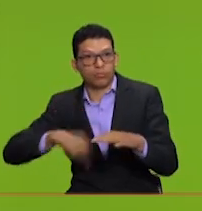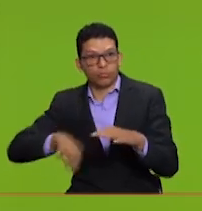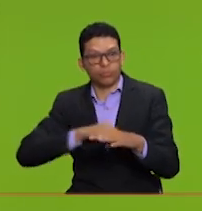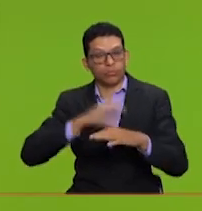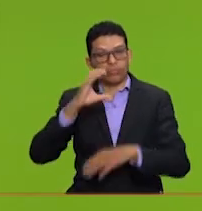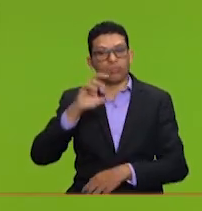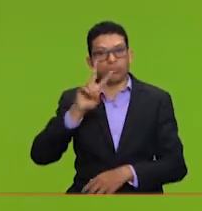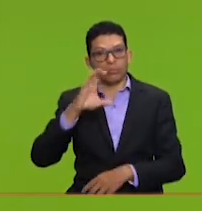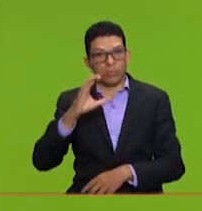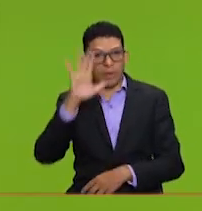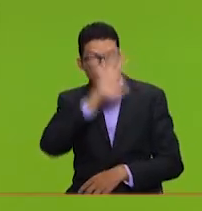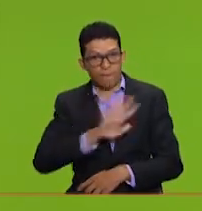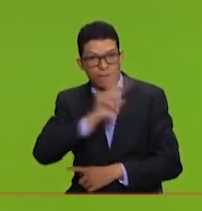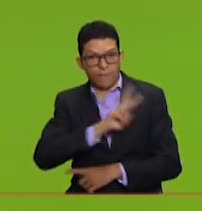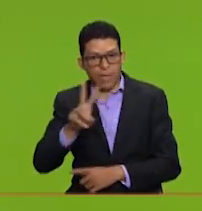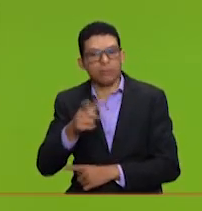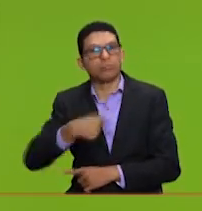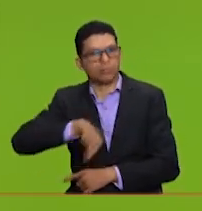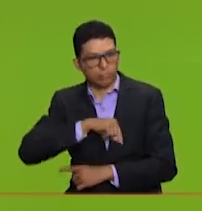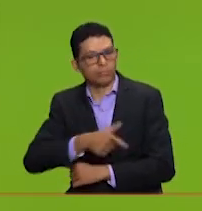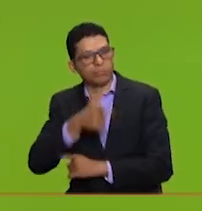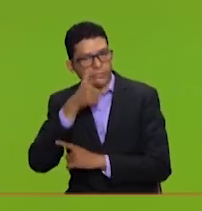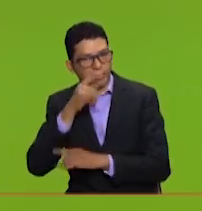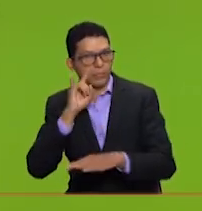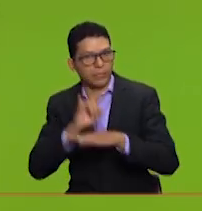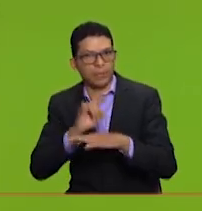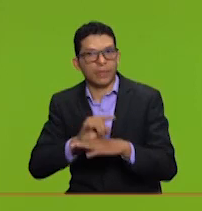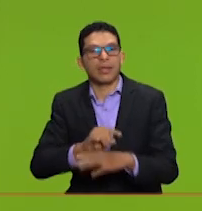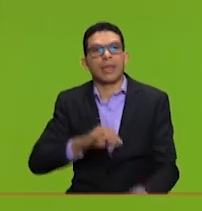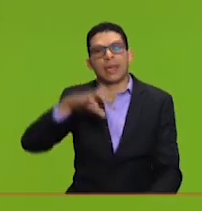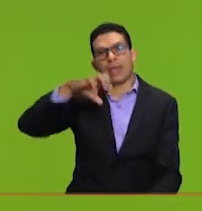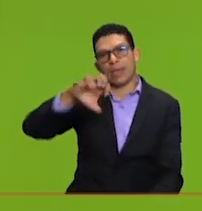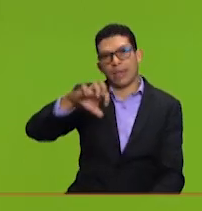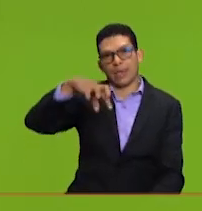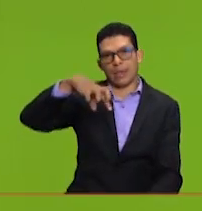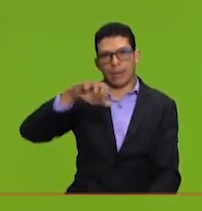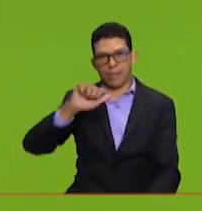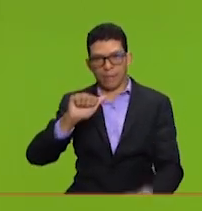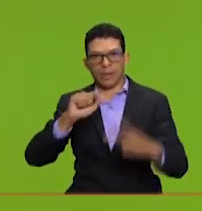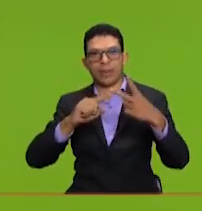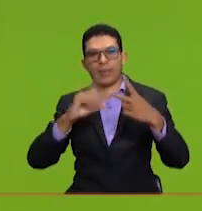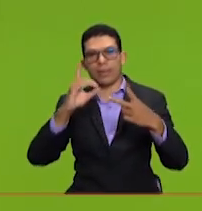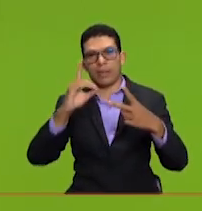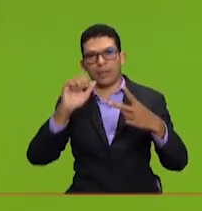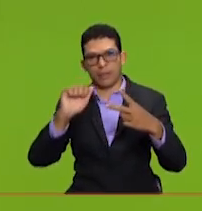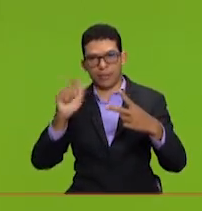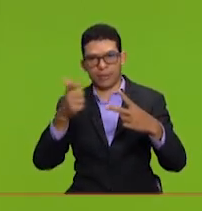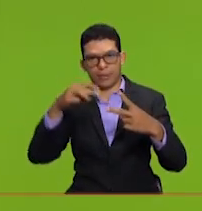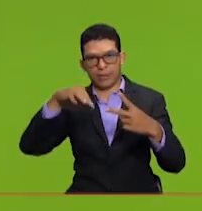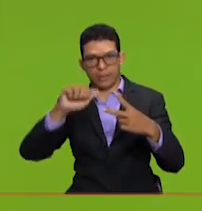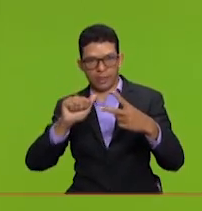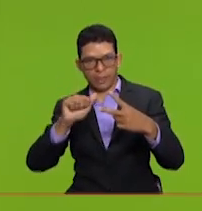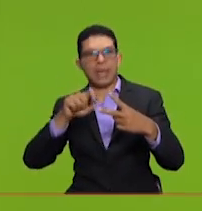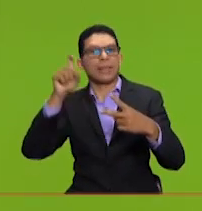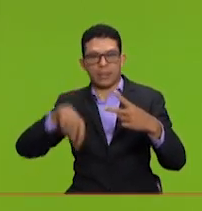desde la jurisdicción del Valle, sea la autoridad ambiental EPA o DACMA, deben salir con un salvoconducto único nacional. Así como entran, también